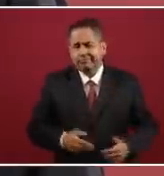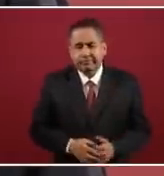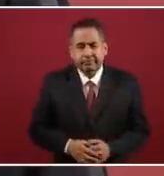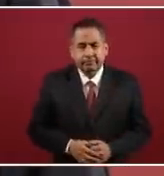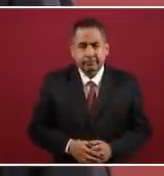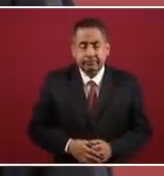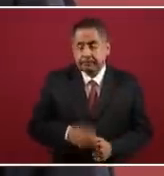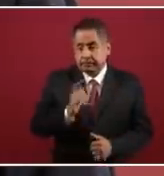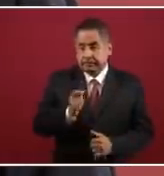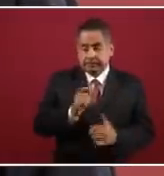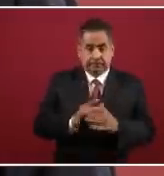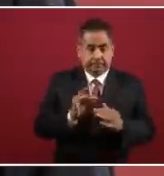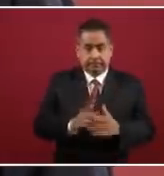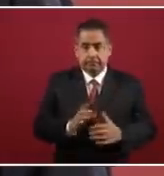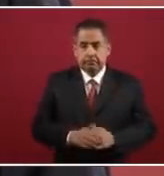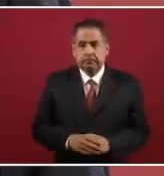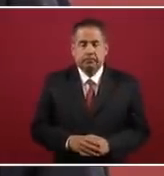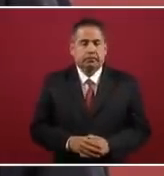Es que